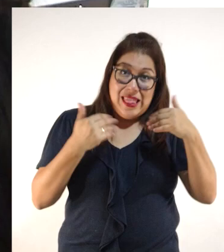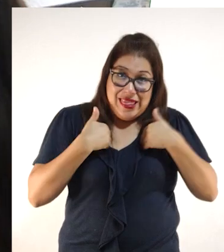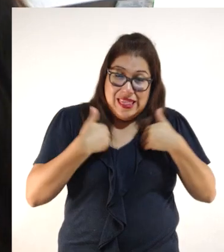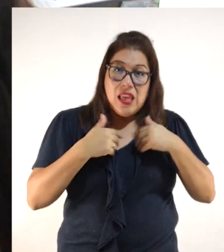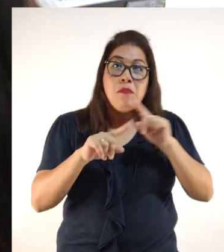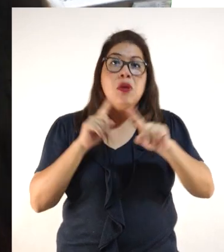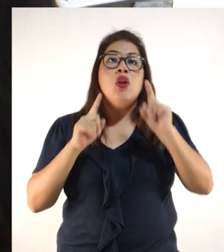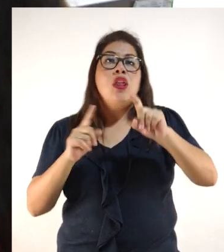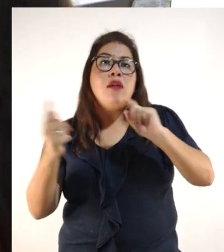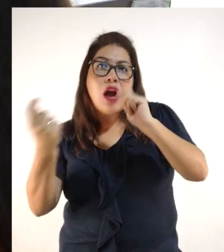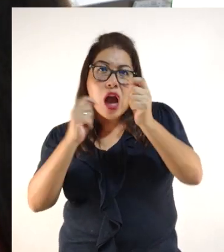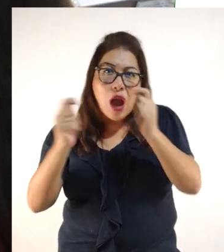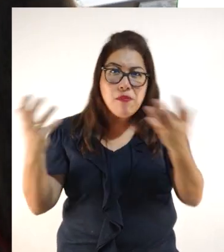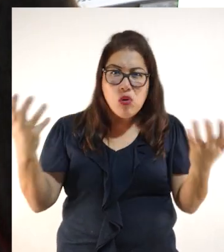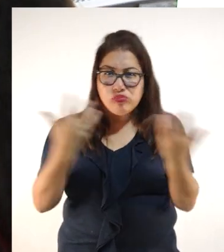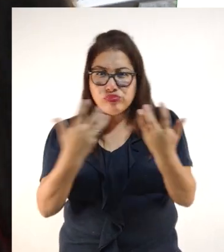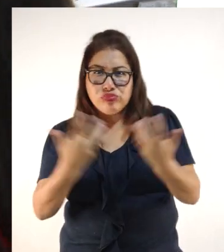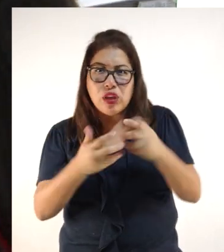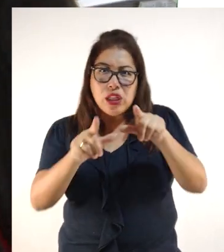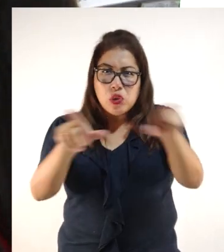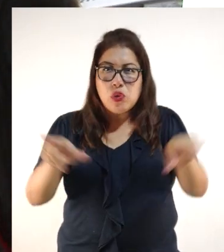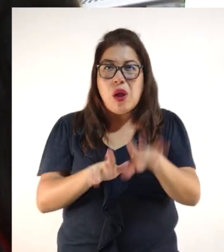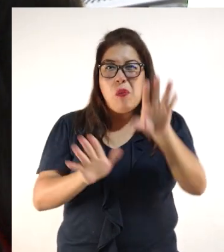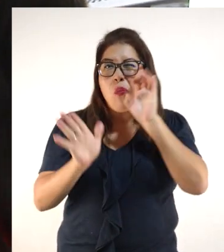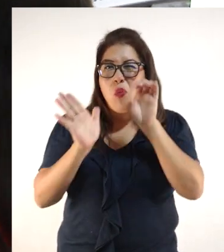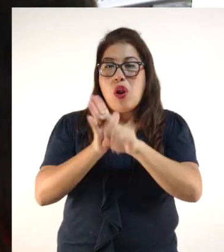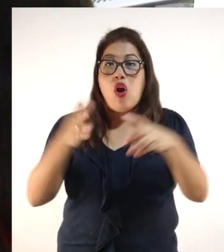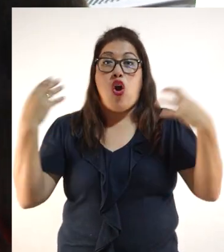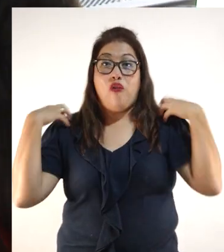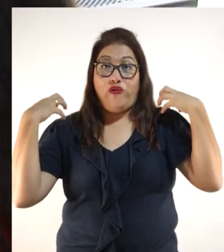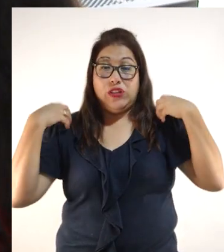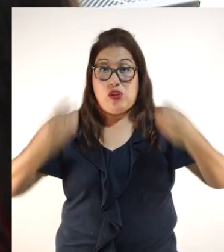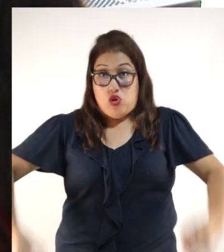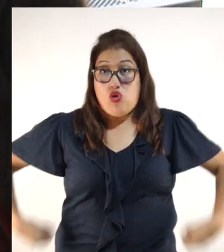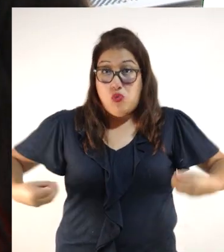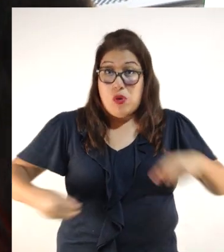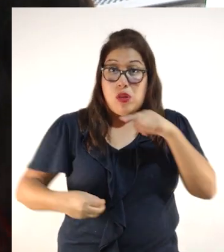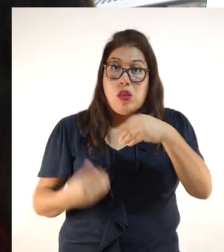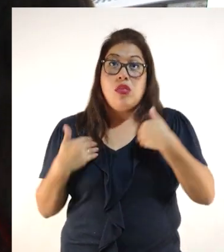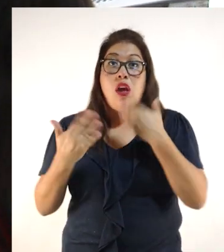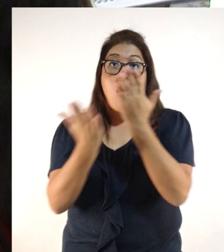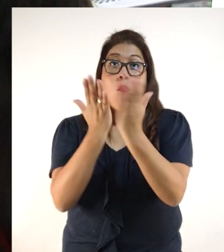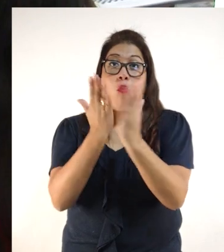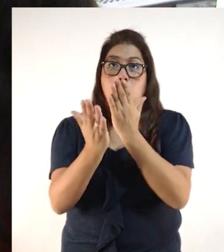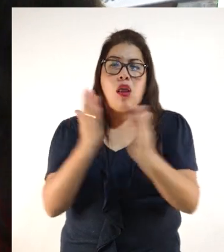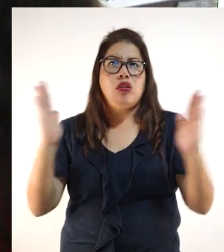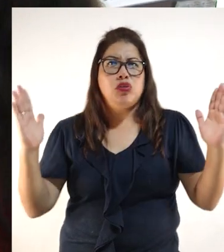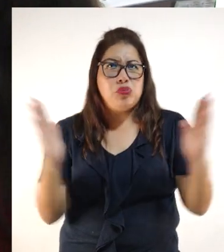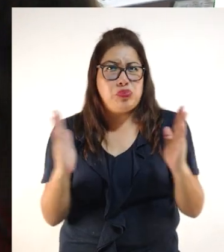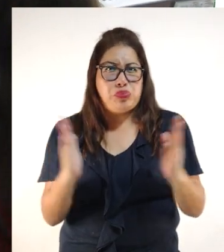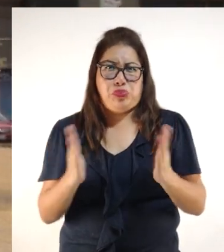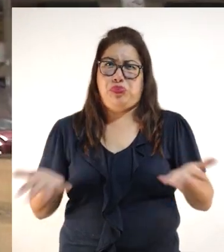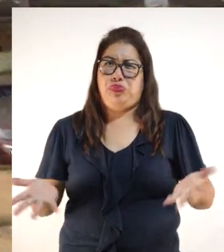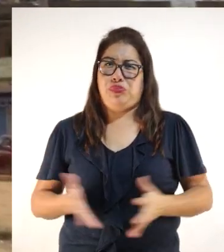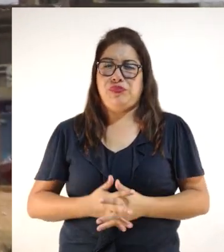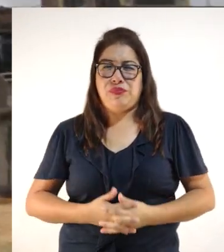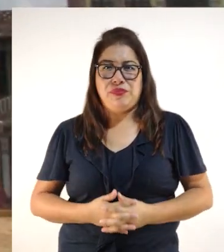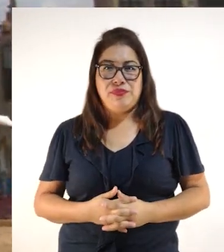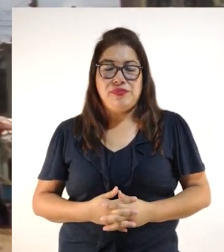la adecuación de esos espacios. Por ejemplo, sin ir muy lejos, la oficina de OMAPET tiene una puerta tan angosta.